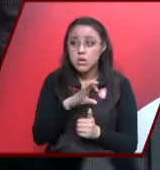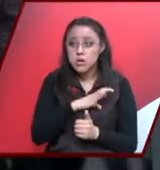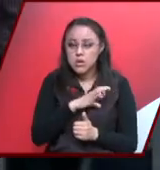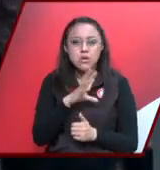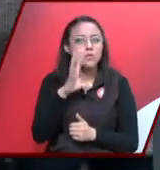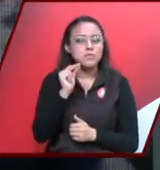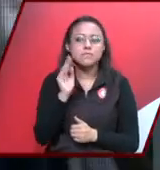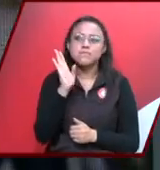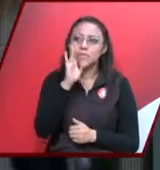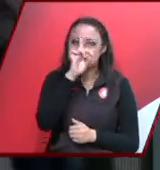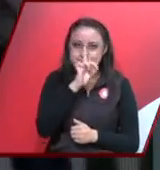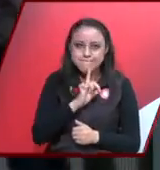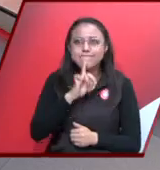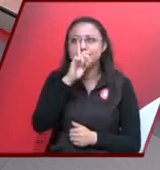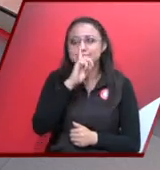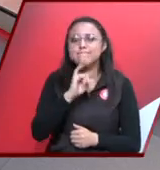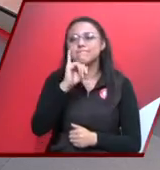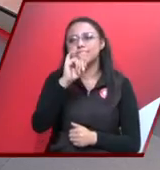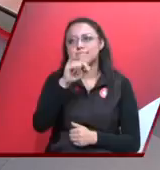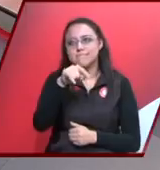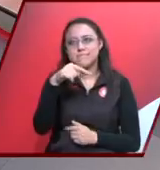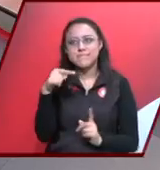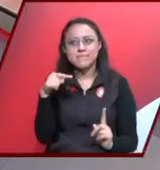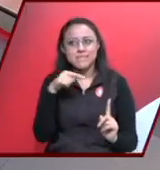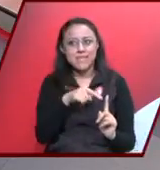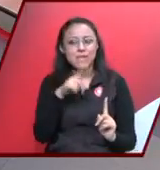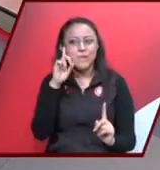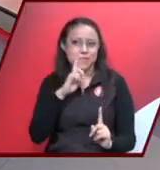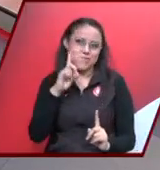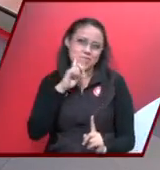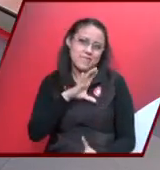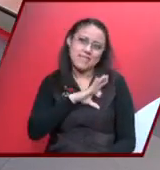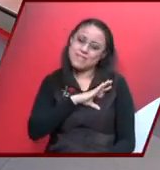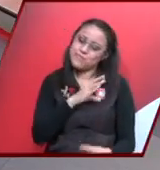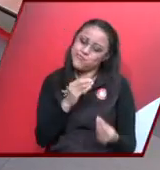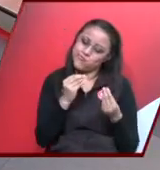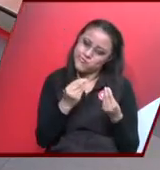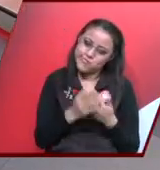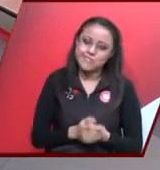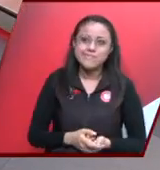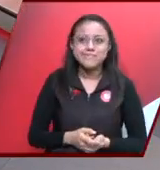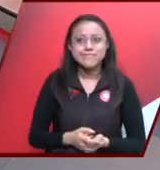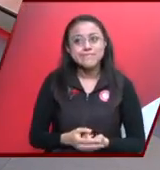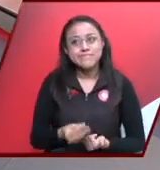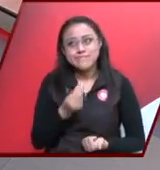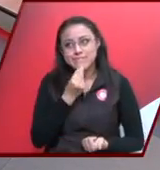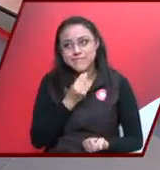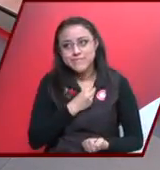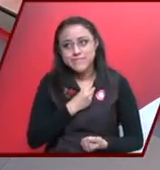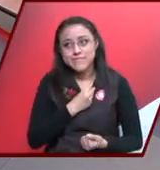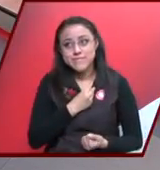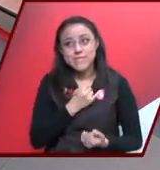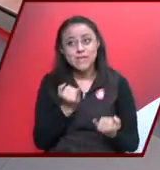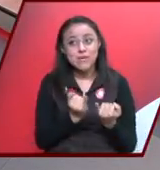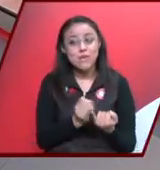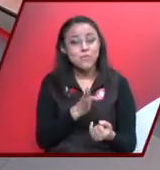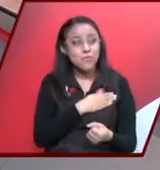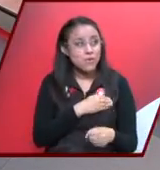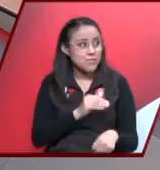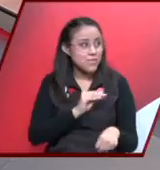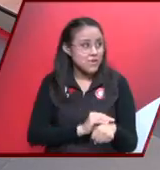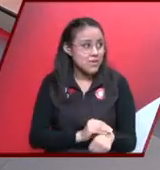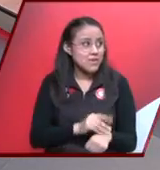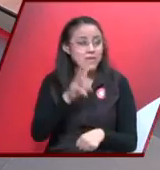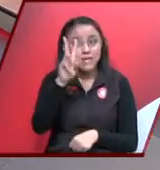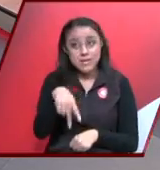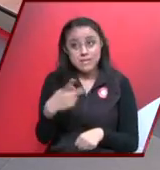¿Ve? Es una mentira, si hay consentidos. ¿Sí hay consentidos? ¿Es ella? Es ella. Bueno, bueno, pues... Pórtate tan bien como yo y así